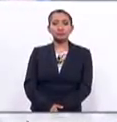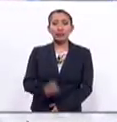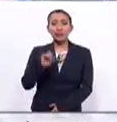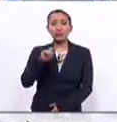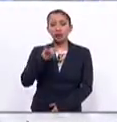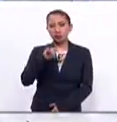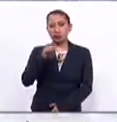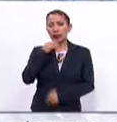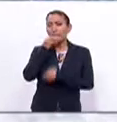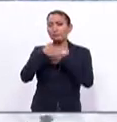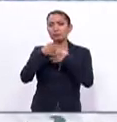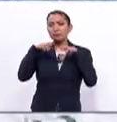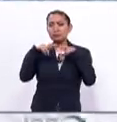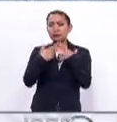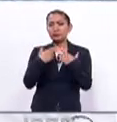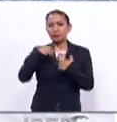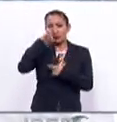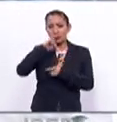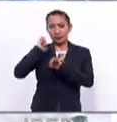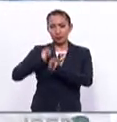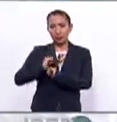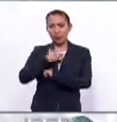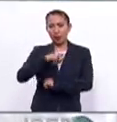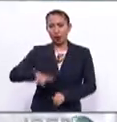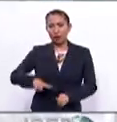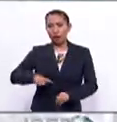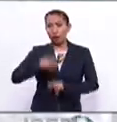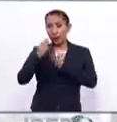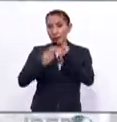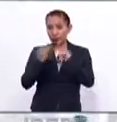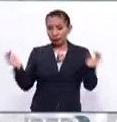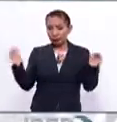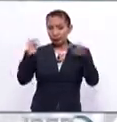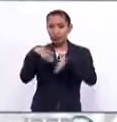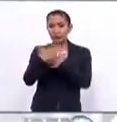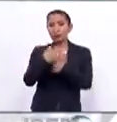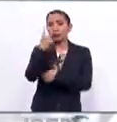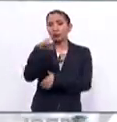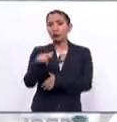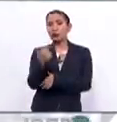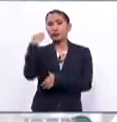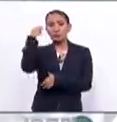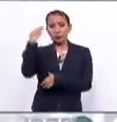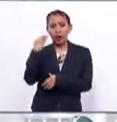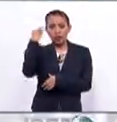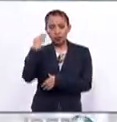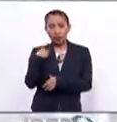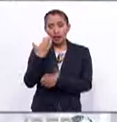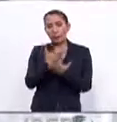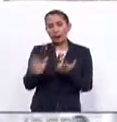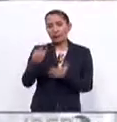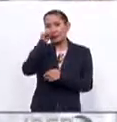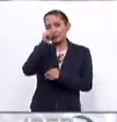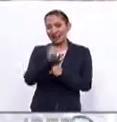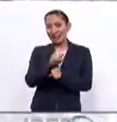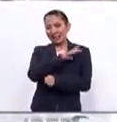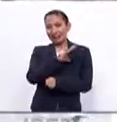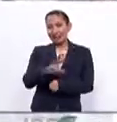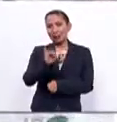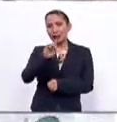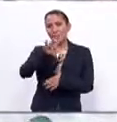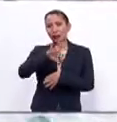Espinosa también convocó a una reunión de jefas de Estado y del mundo para el próximo 12 de marzo y por su parte la Secretaría